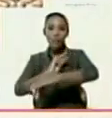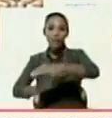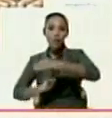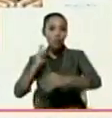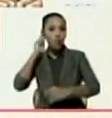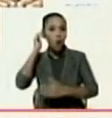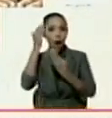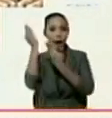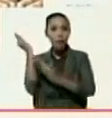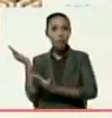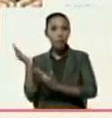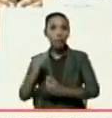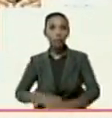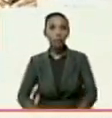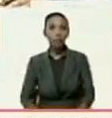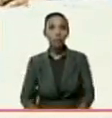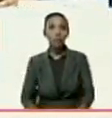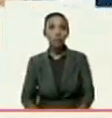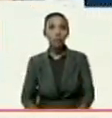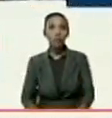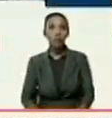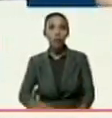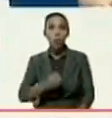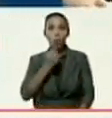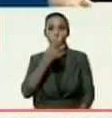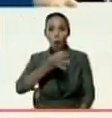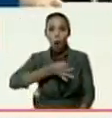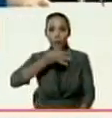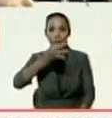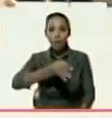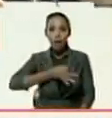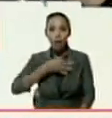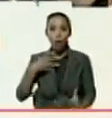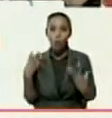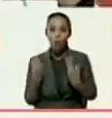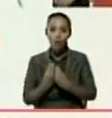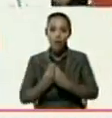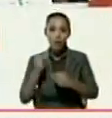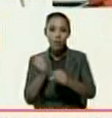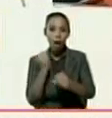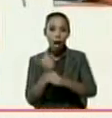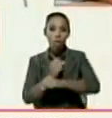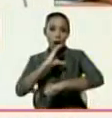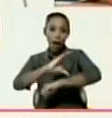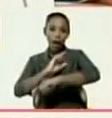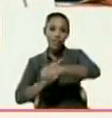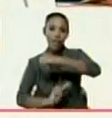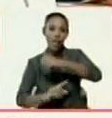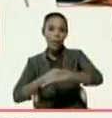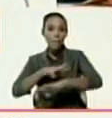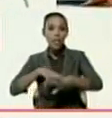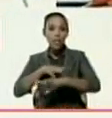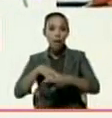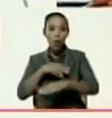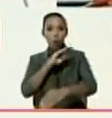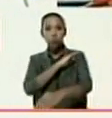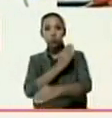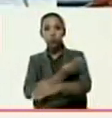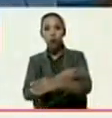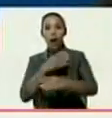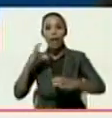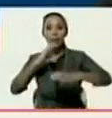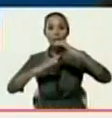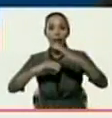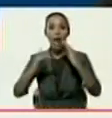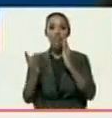Jiménez. Buenas tardes, en compañía de trabajadores de la CanTV, del Ministerio de Poder Popular para la Ciencia y la